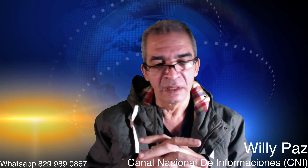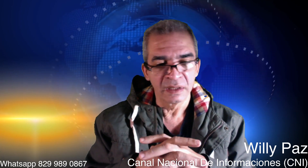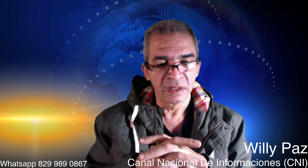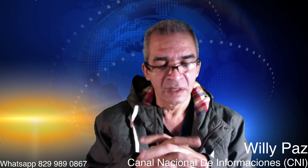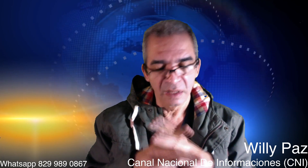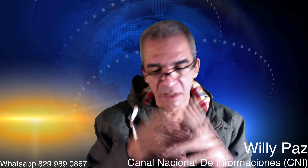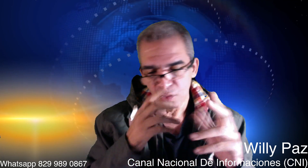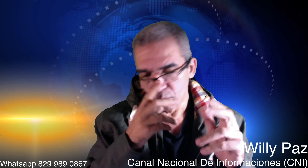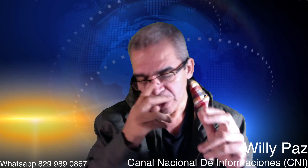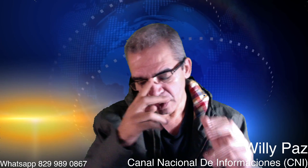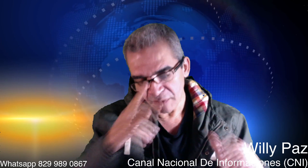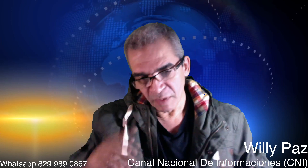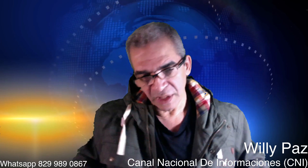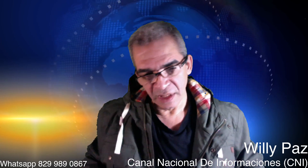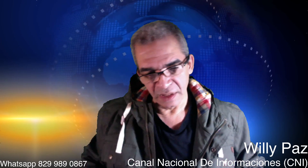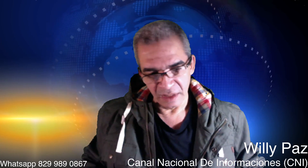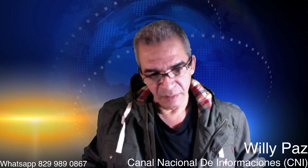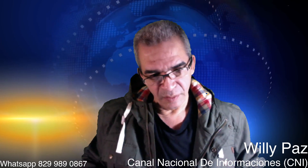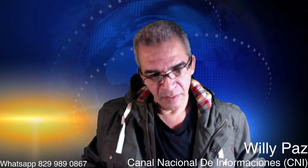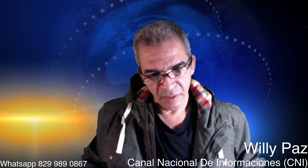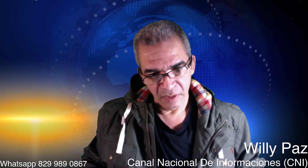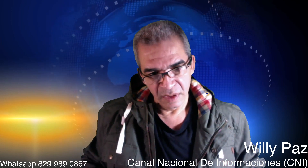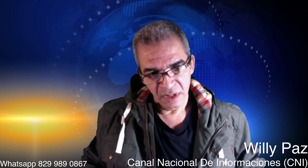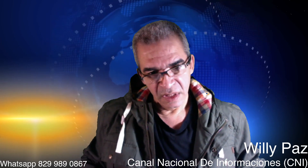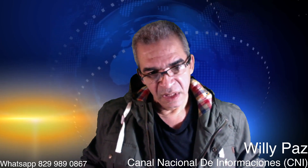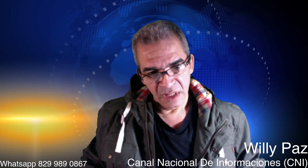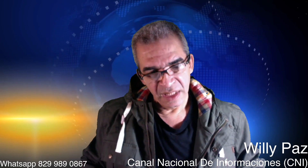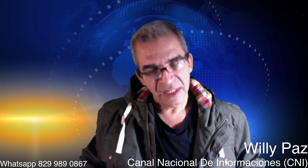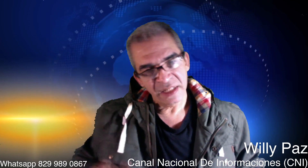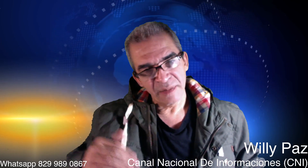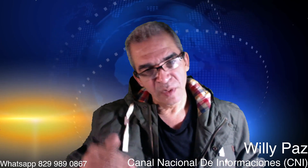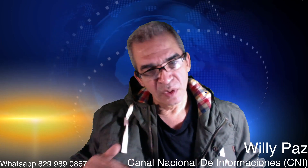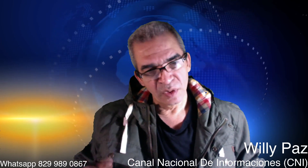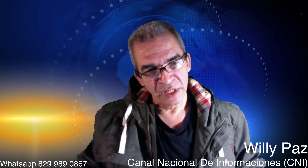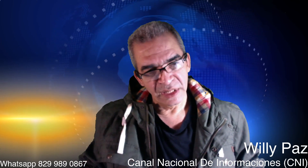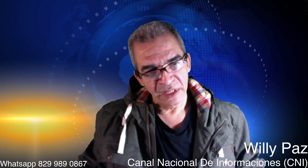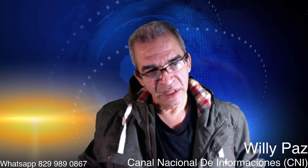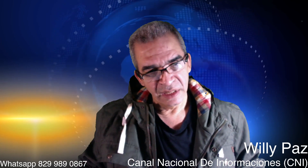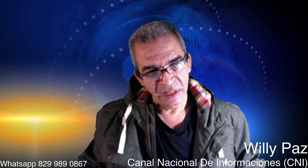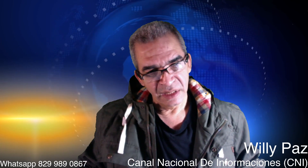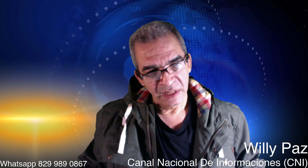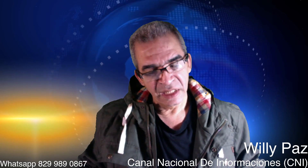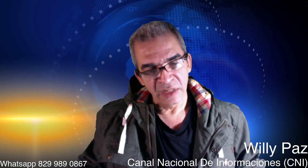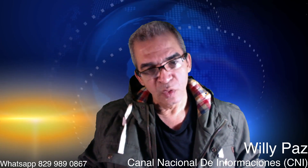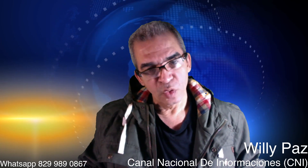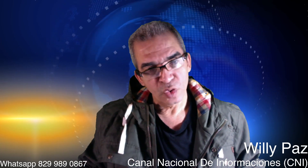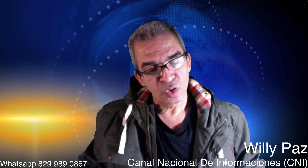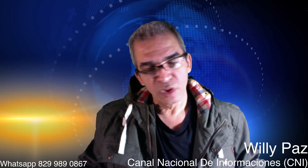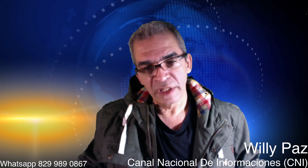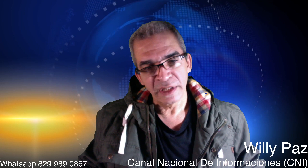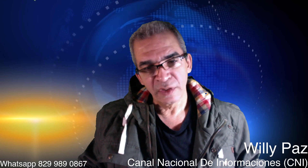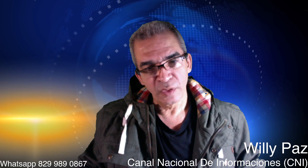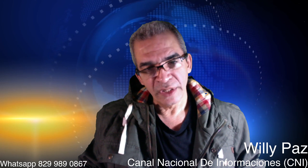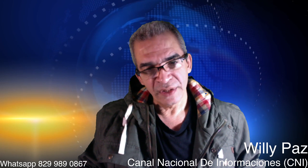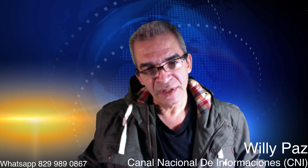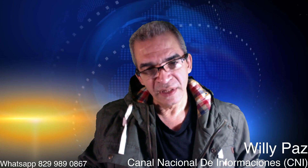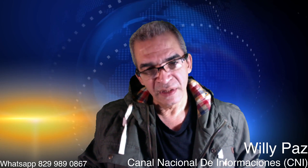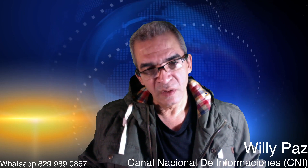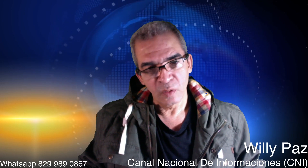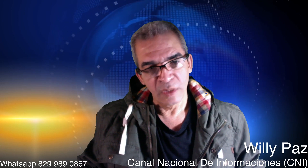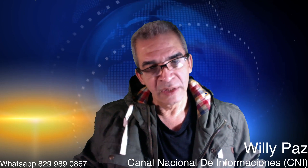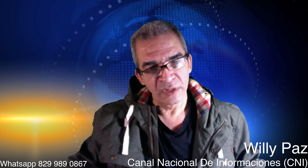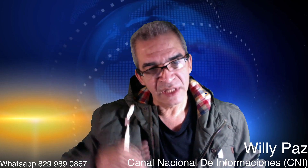Tribunal Superior Administrativo. Ese tipo de recursos son de